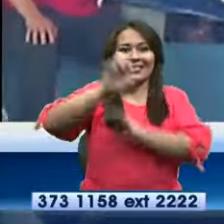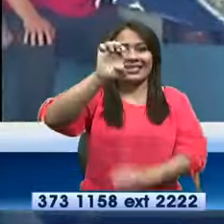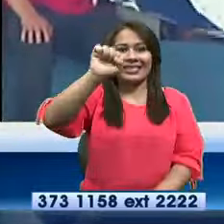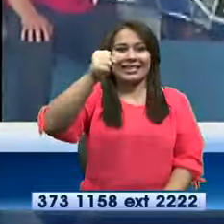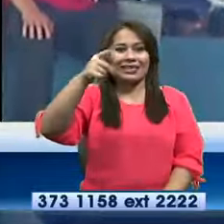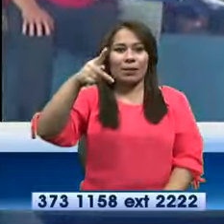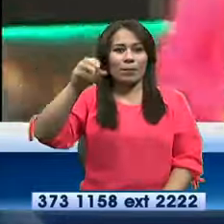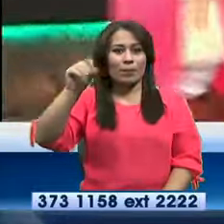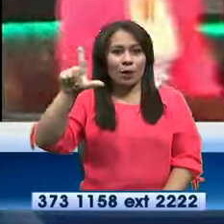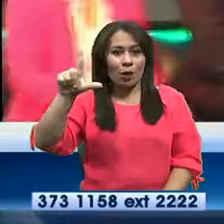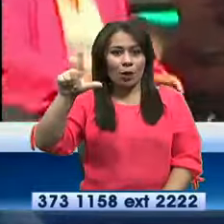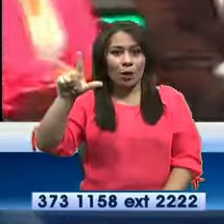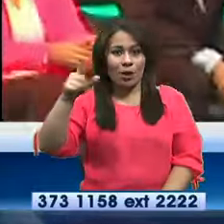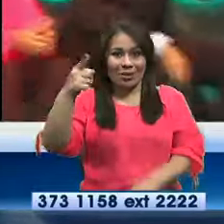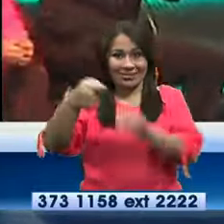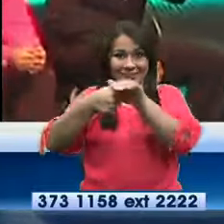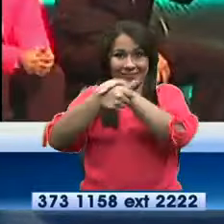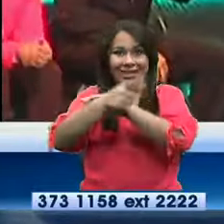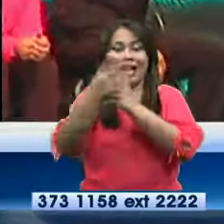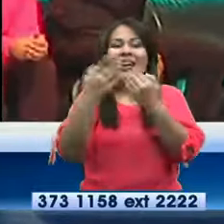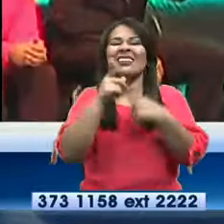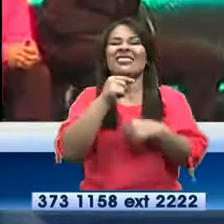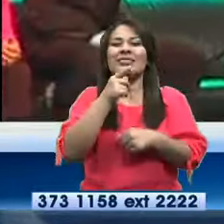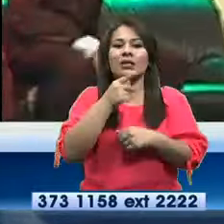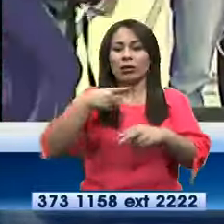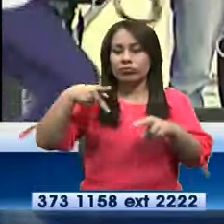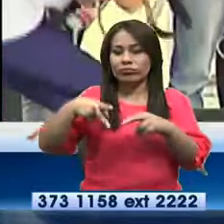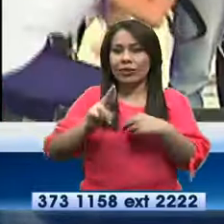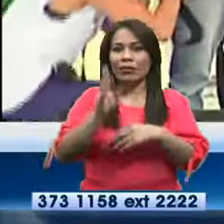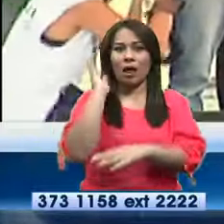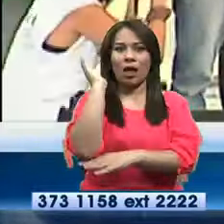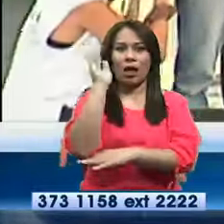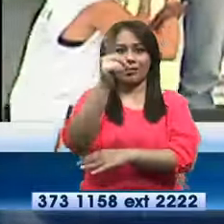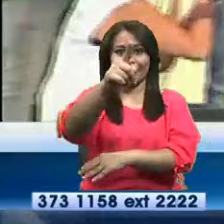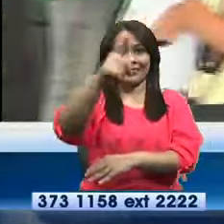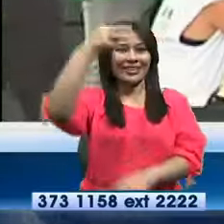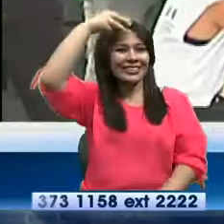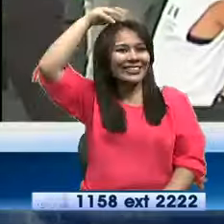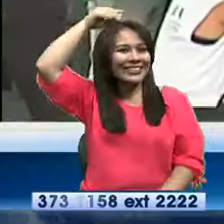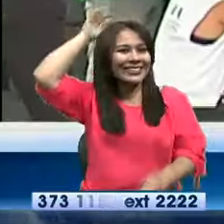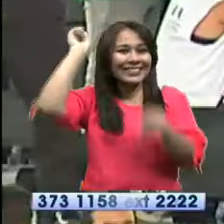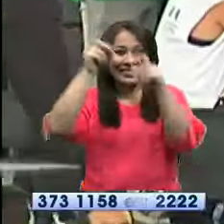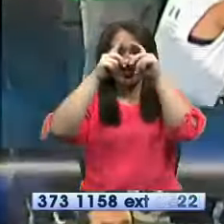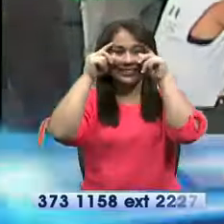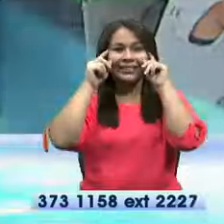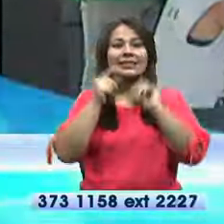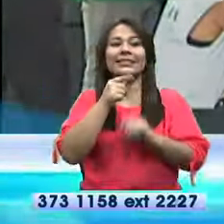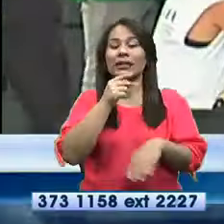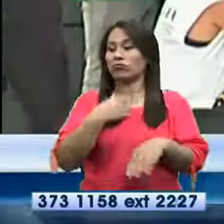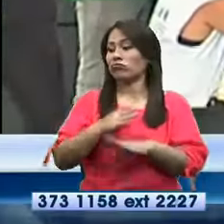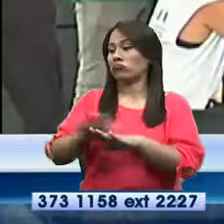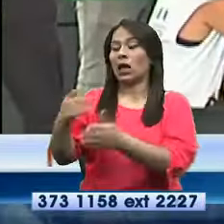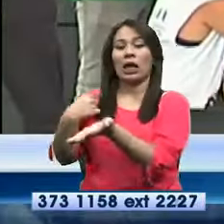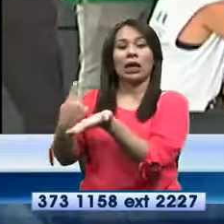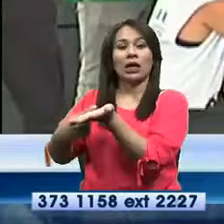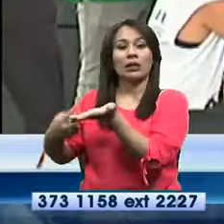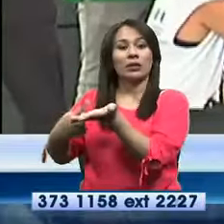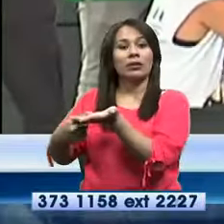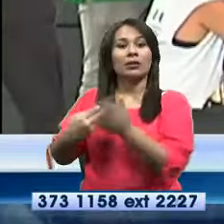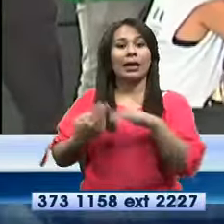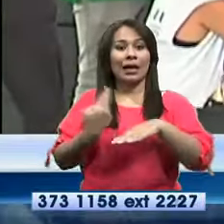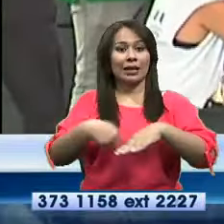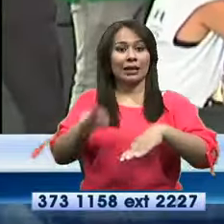minutos antes de las 13 horas, fue Jorge Glass. En la reunión con los rectores de las